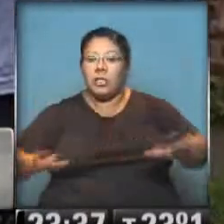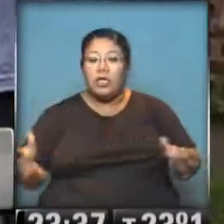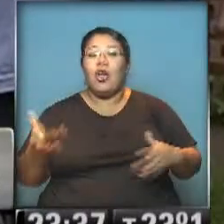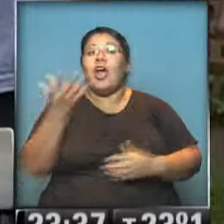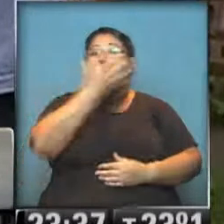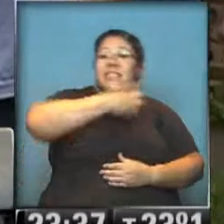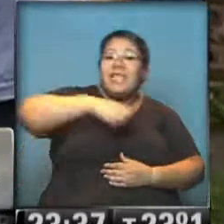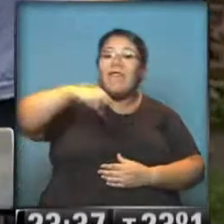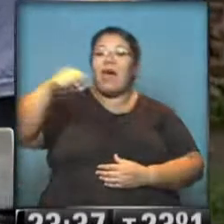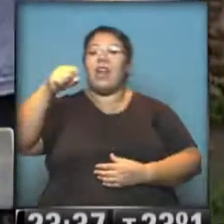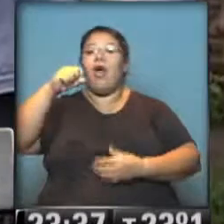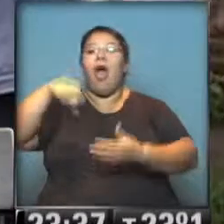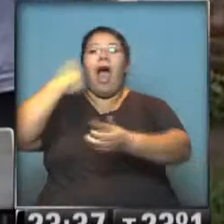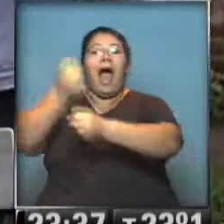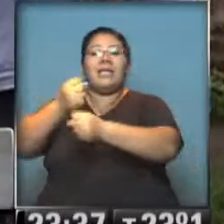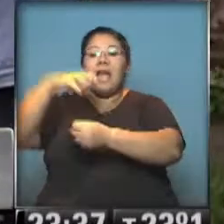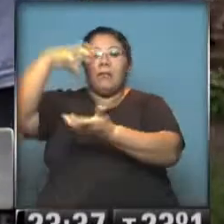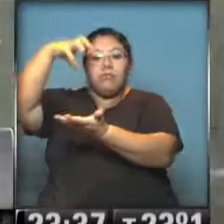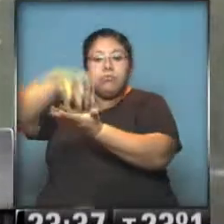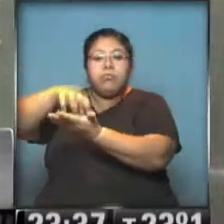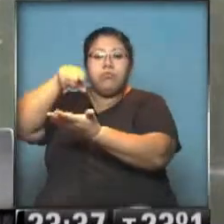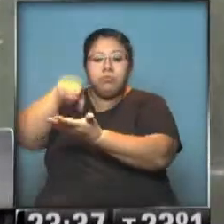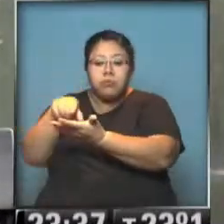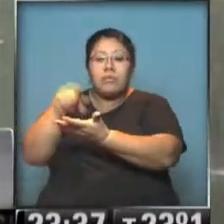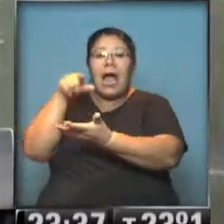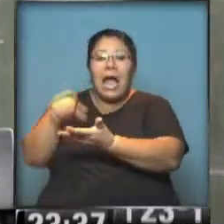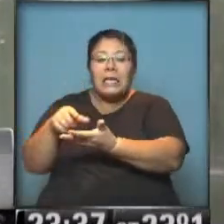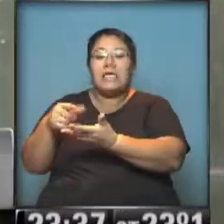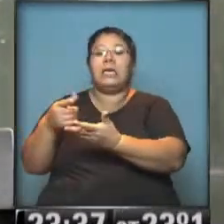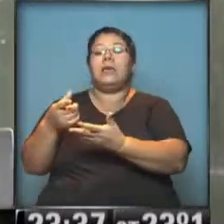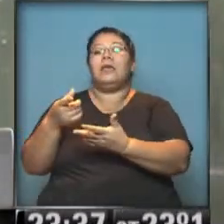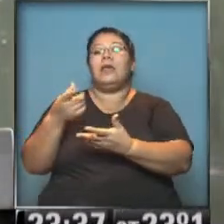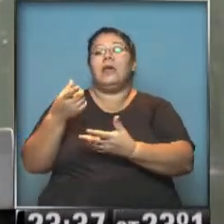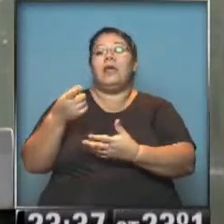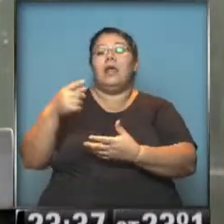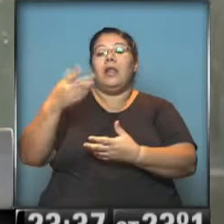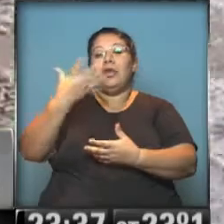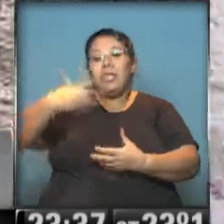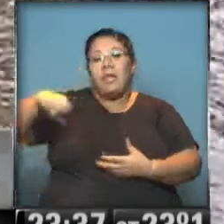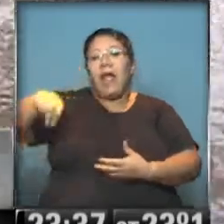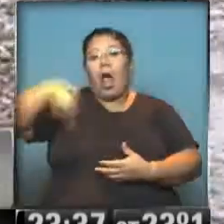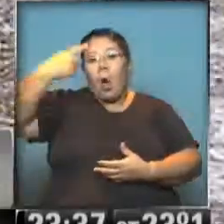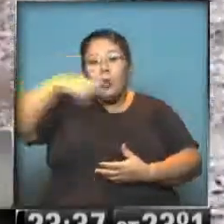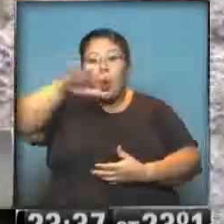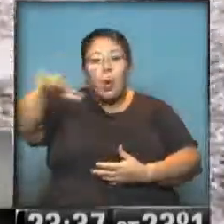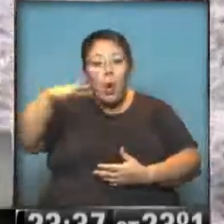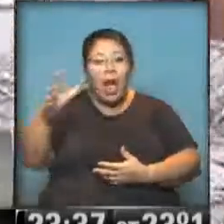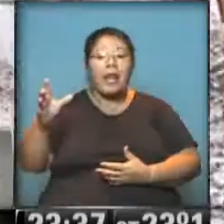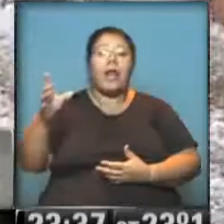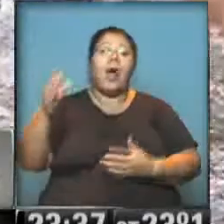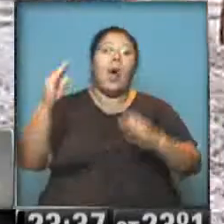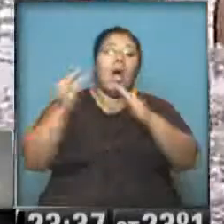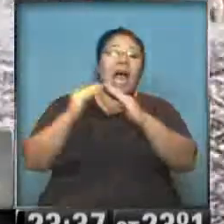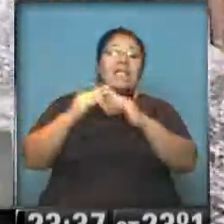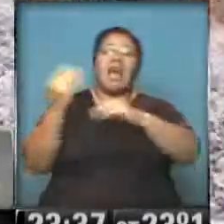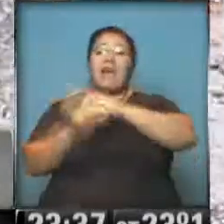centro donde luego a través de las ambulancias o de las unidades sanitarias son trasladados hasta los nosocomios hospitalarios o hasta casa de familiares